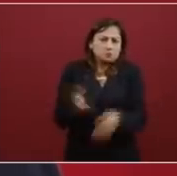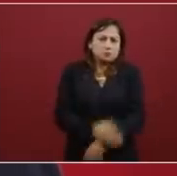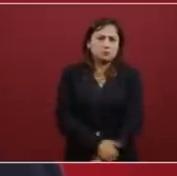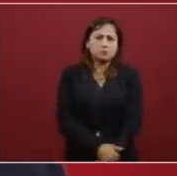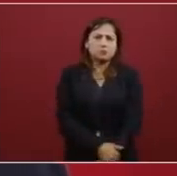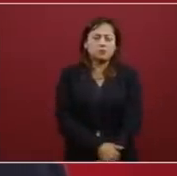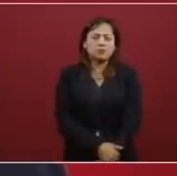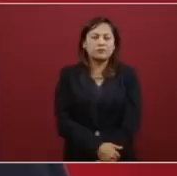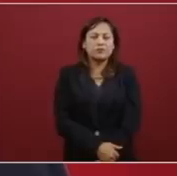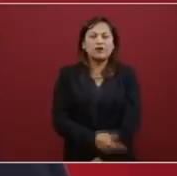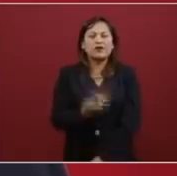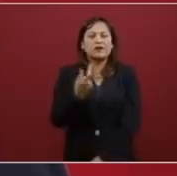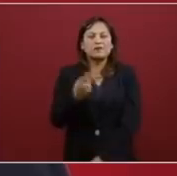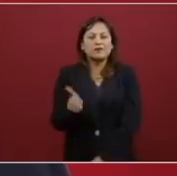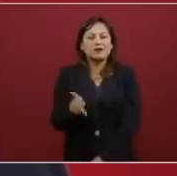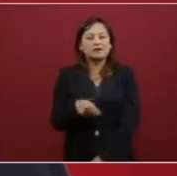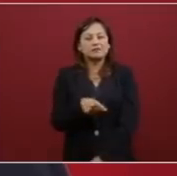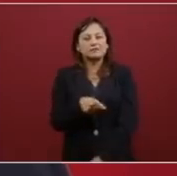no hay razón.